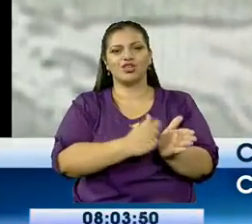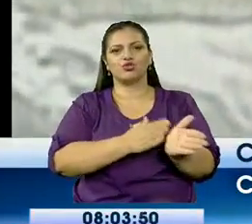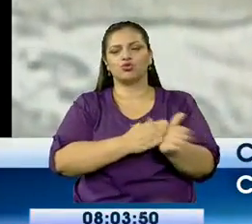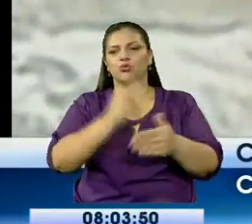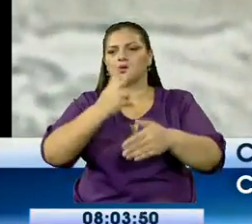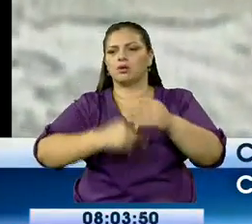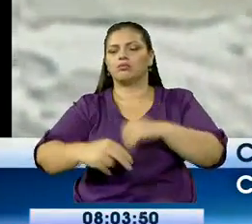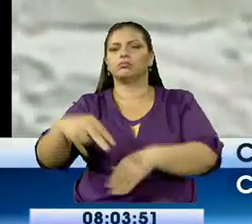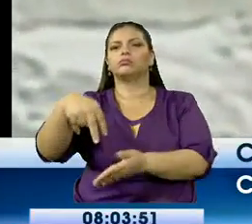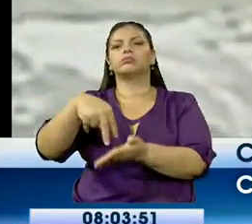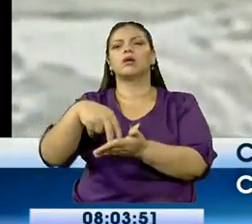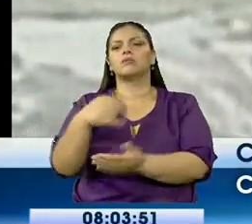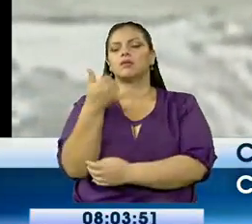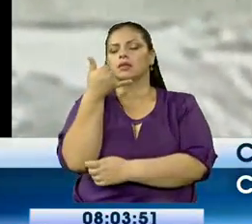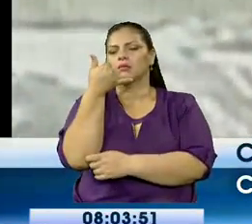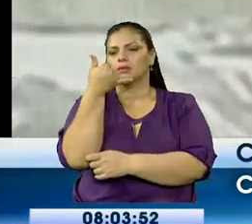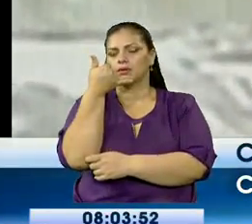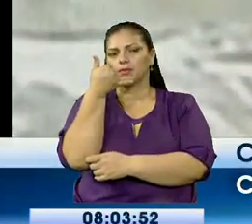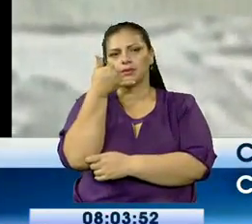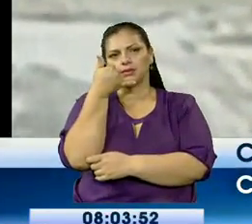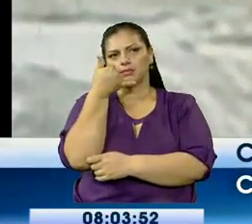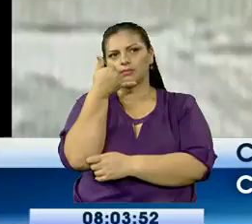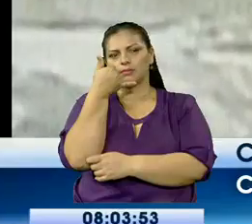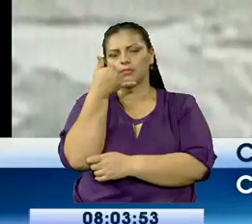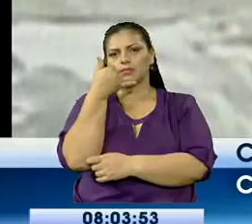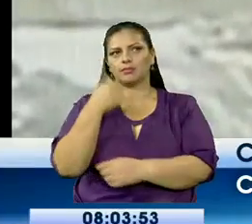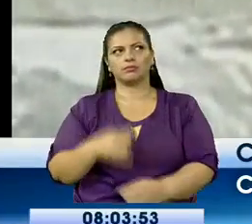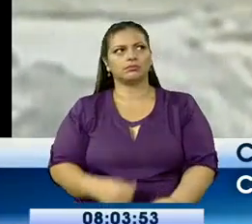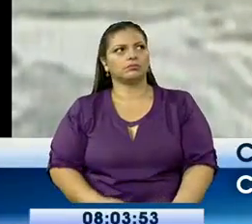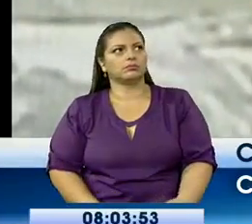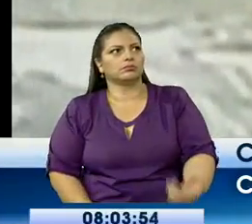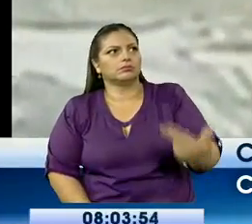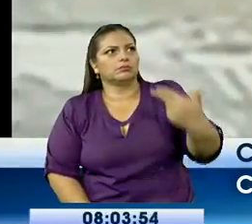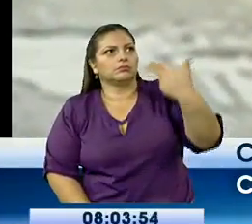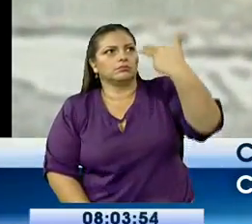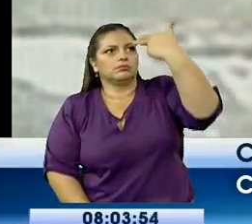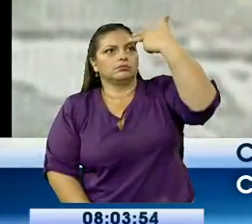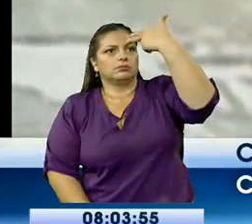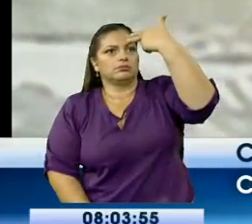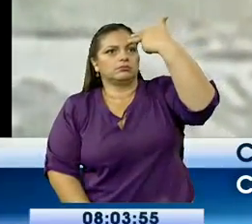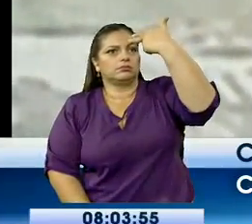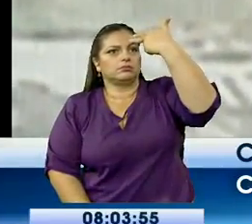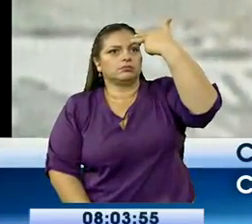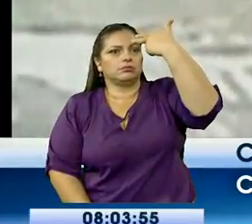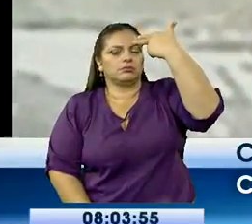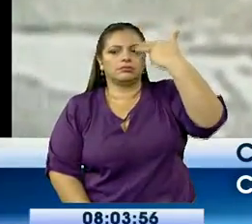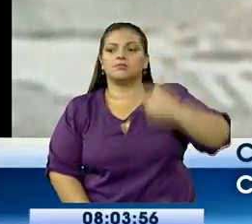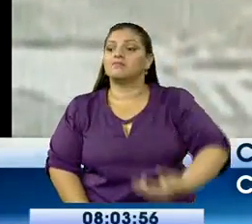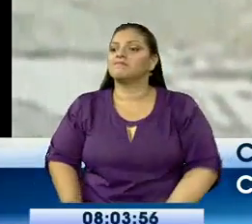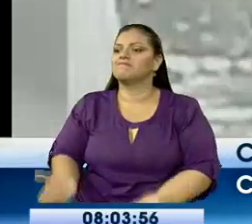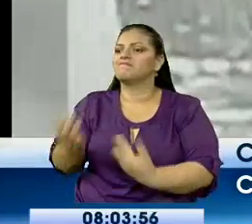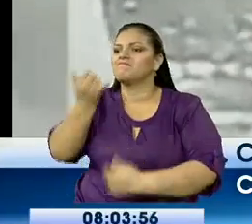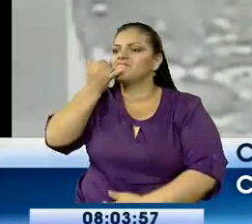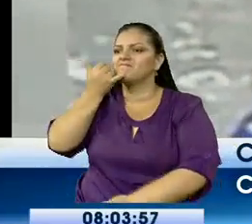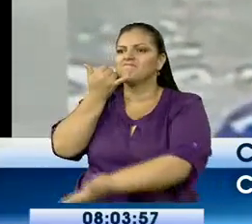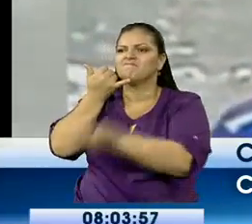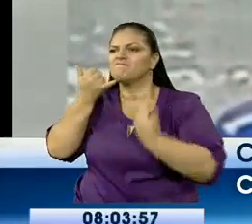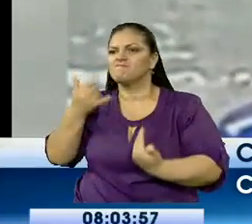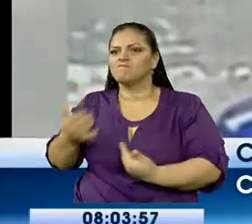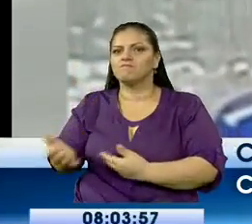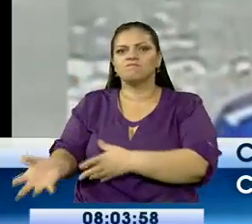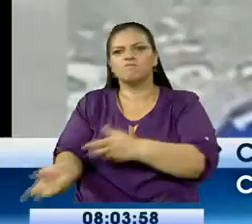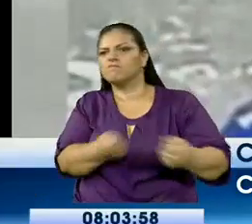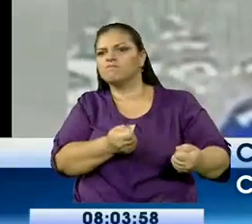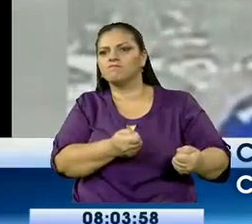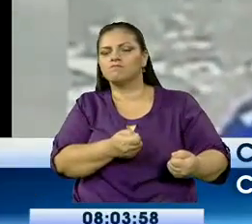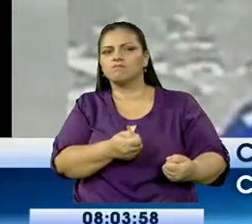mano haciendo alguna comunicación. Le intimidaron, le sacaron un arma, que le entreguen el celular. Como se aprecia,